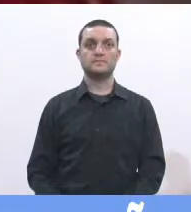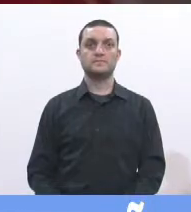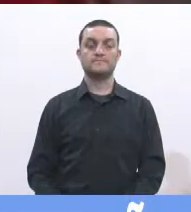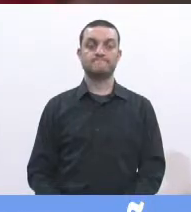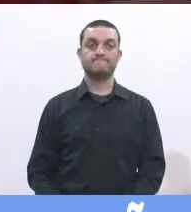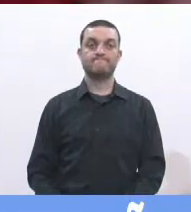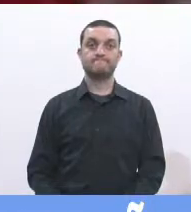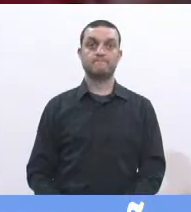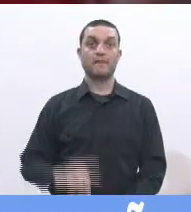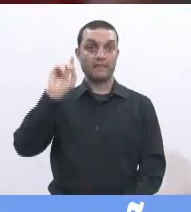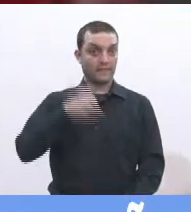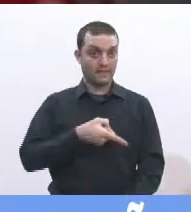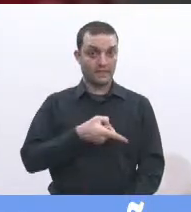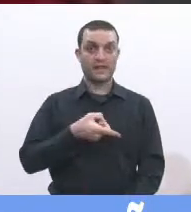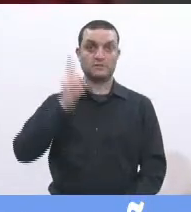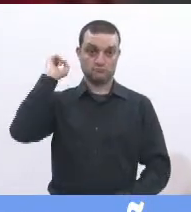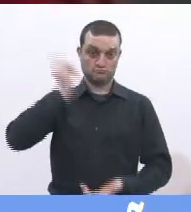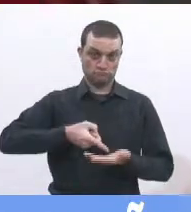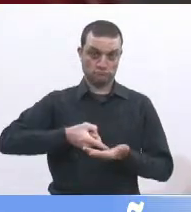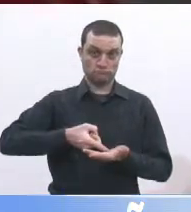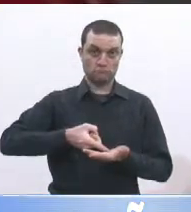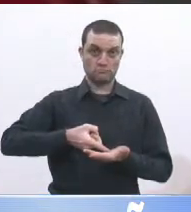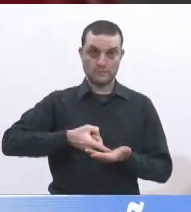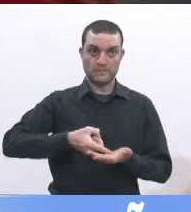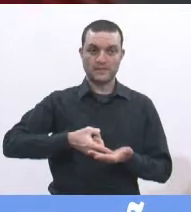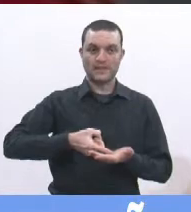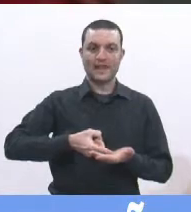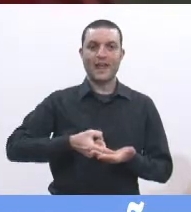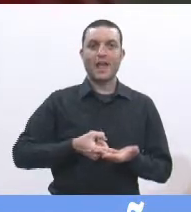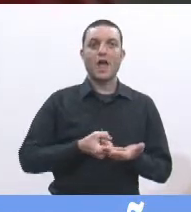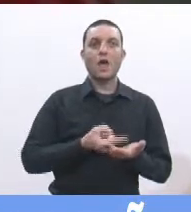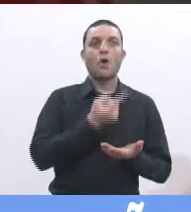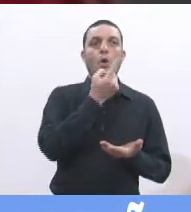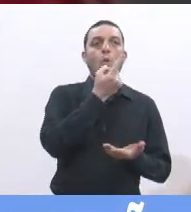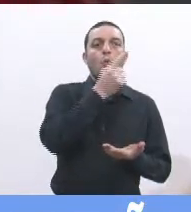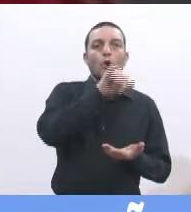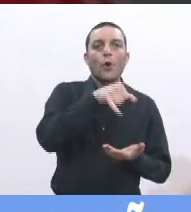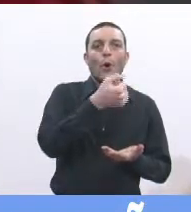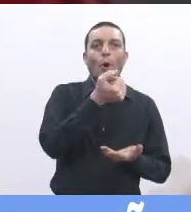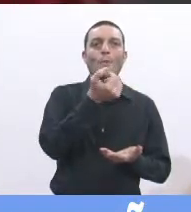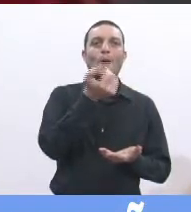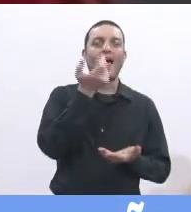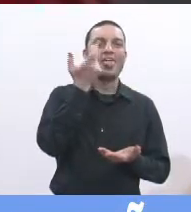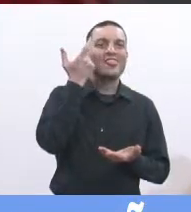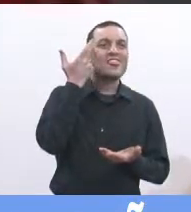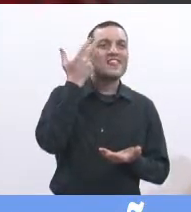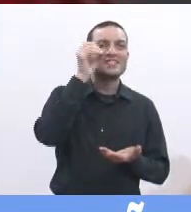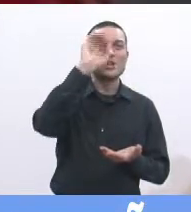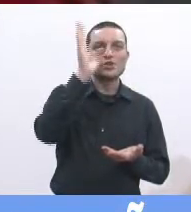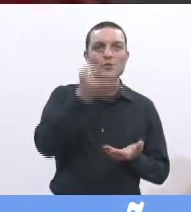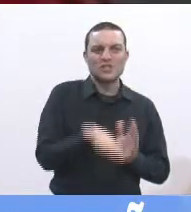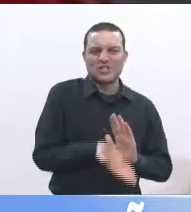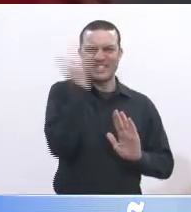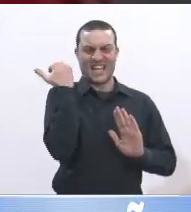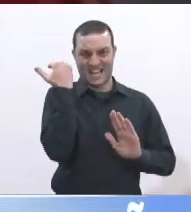Ese decreto le quita el 1,18 a la ciudad autónoma, bajando del 3,5